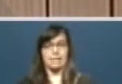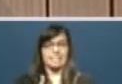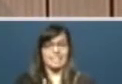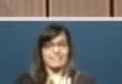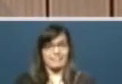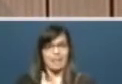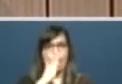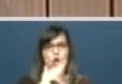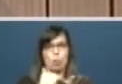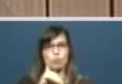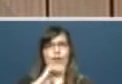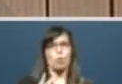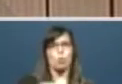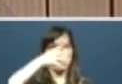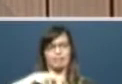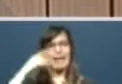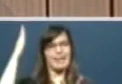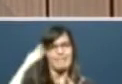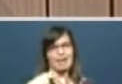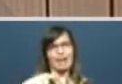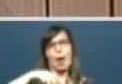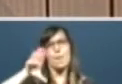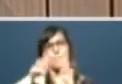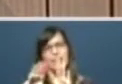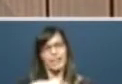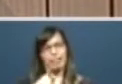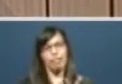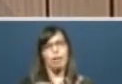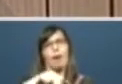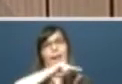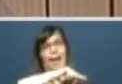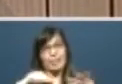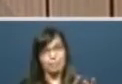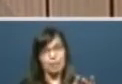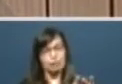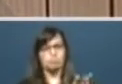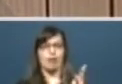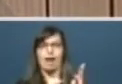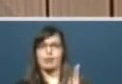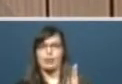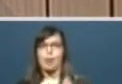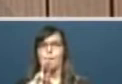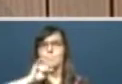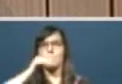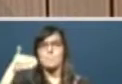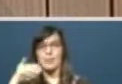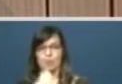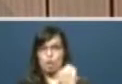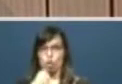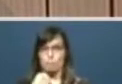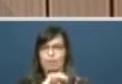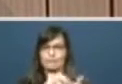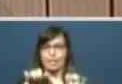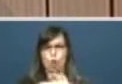cuarta comunidad después de navarra madrid y galicia donde menos ha decrecido el pib en este periodo entre 2008